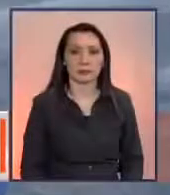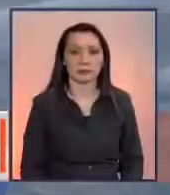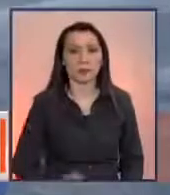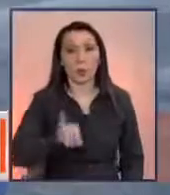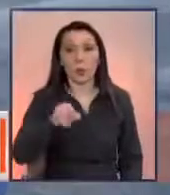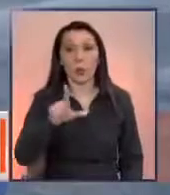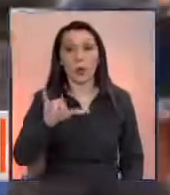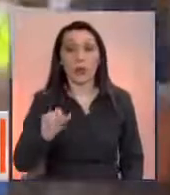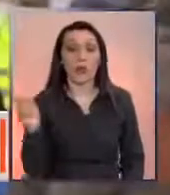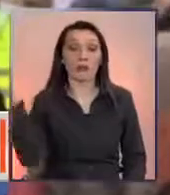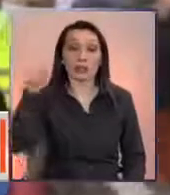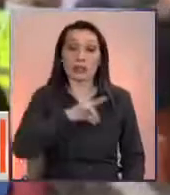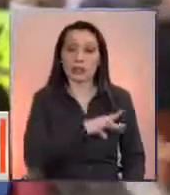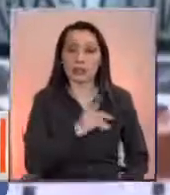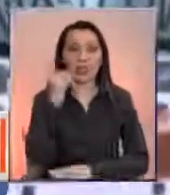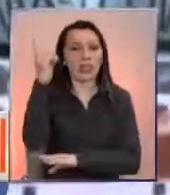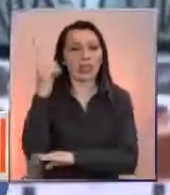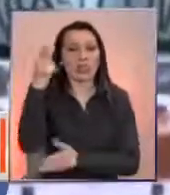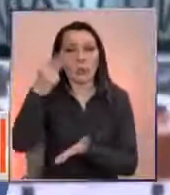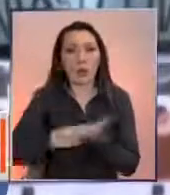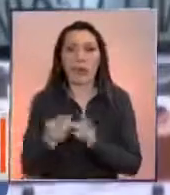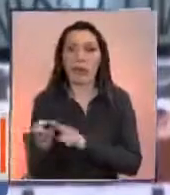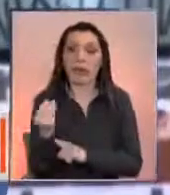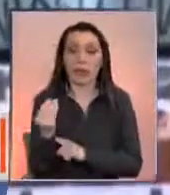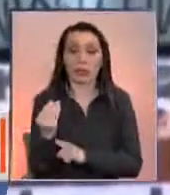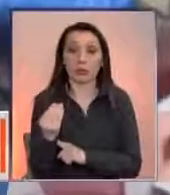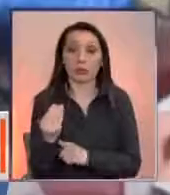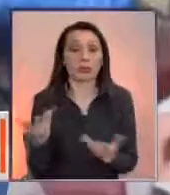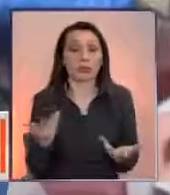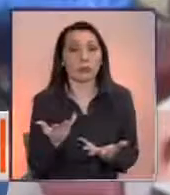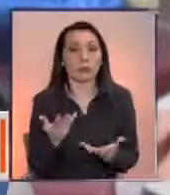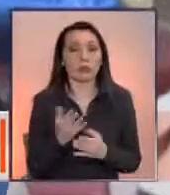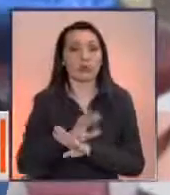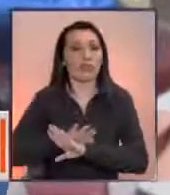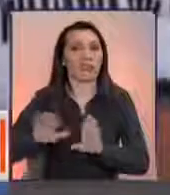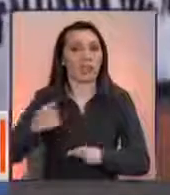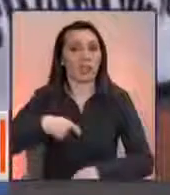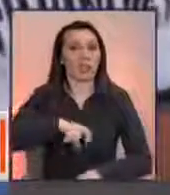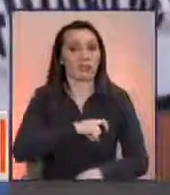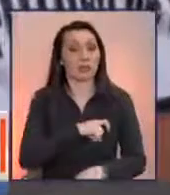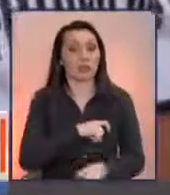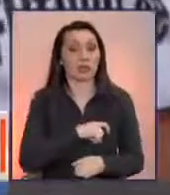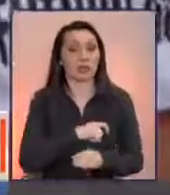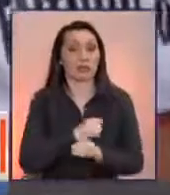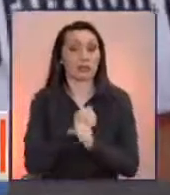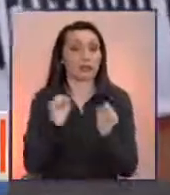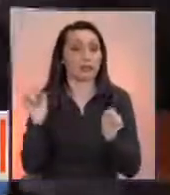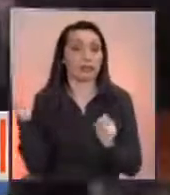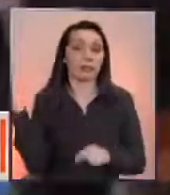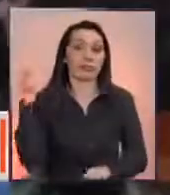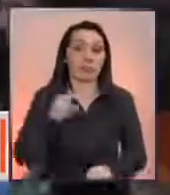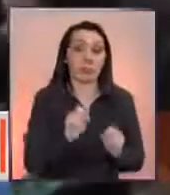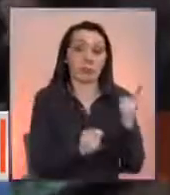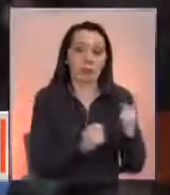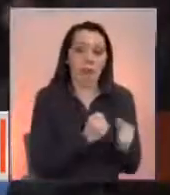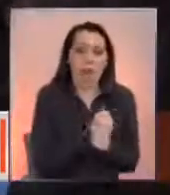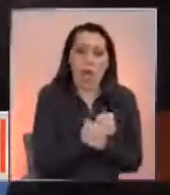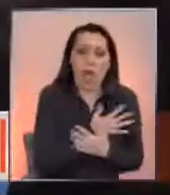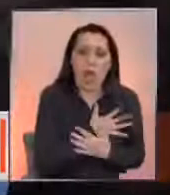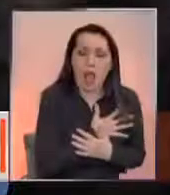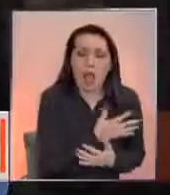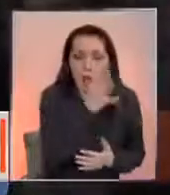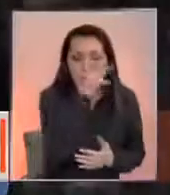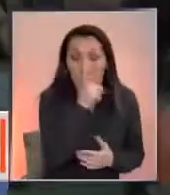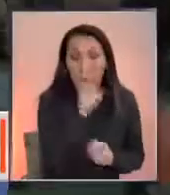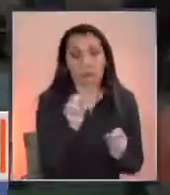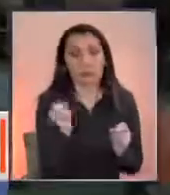Julia llegó a Chile en diciembre de 2014. Las razones para dejar España fueron dos. La primera, el amor, y la segunda, la falta